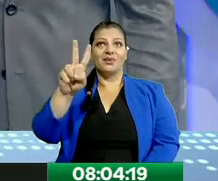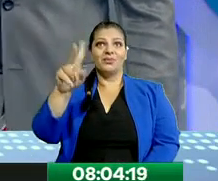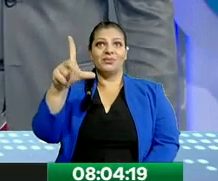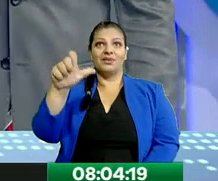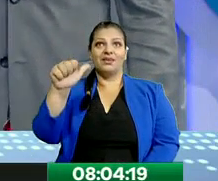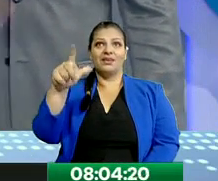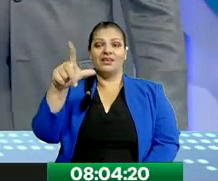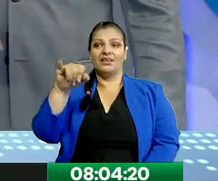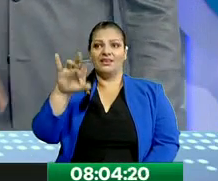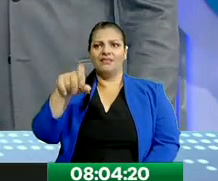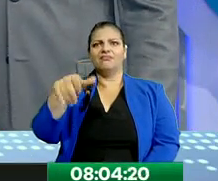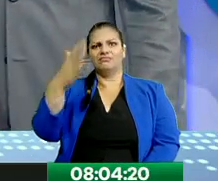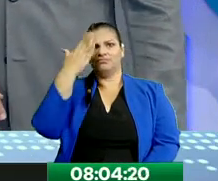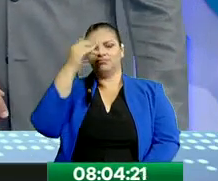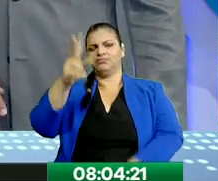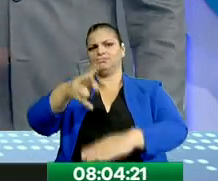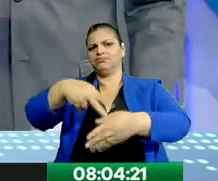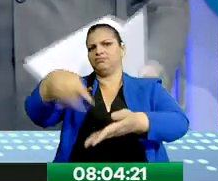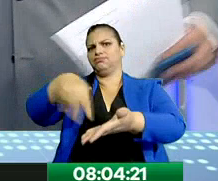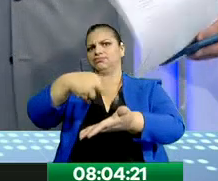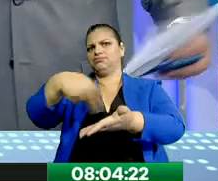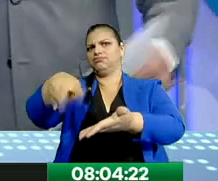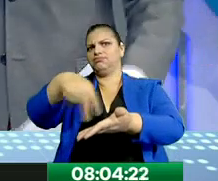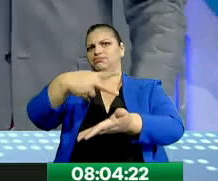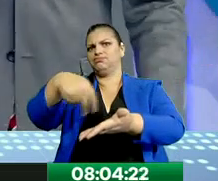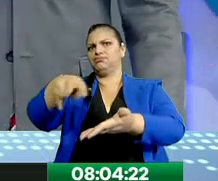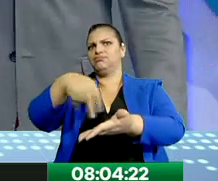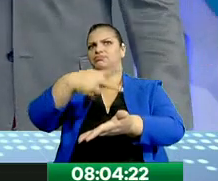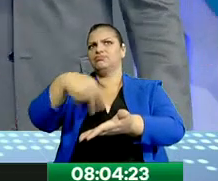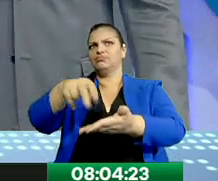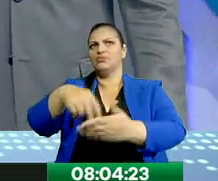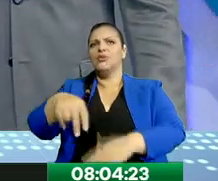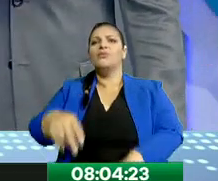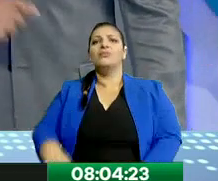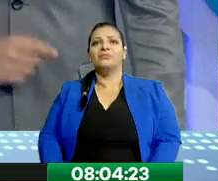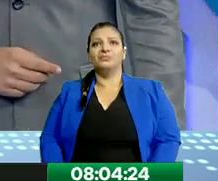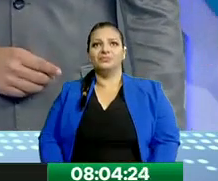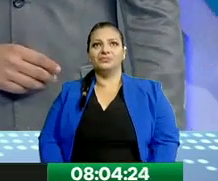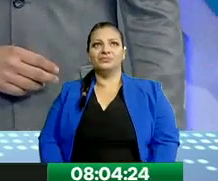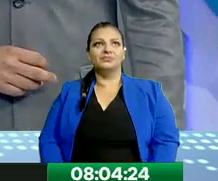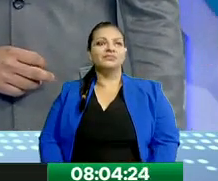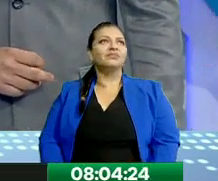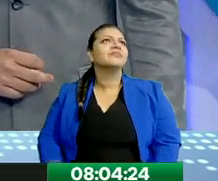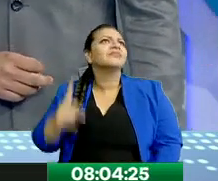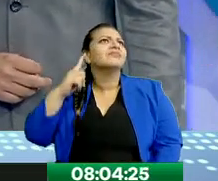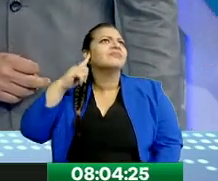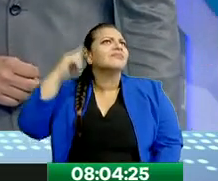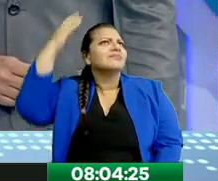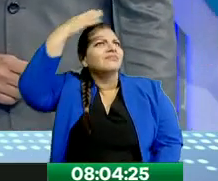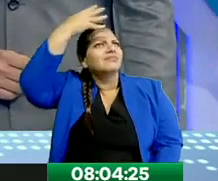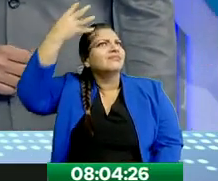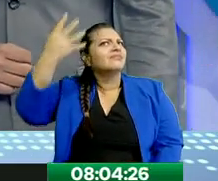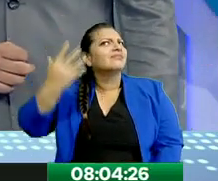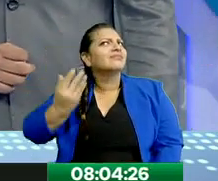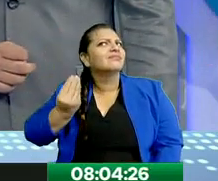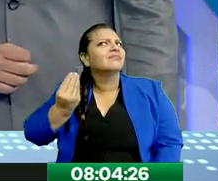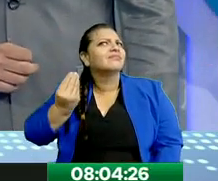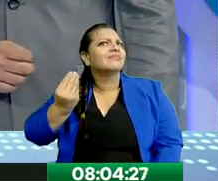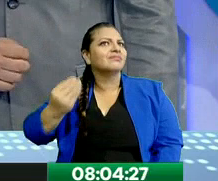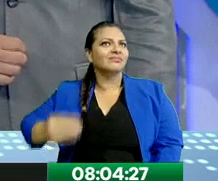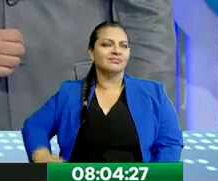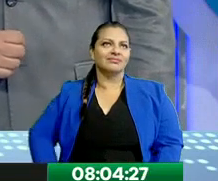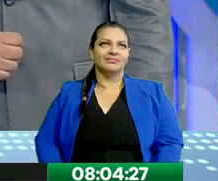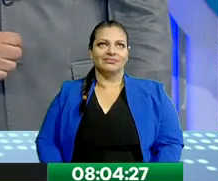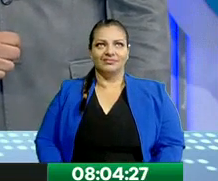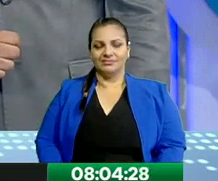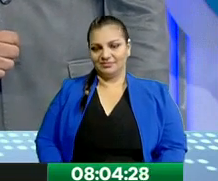trompo Eulalia. Debe marcar el paso muy bien. Pero no por su cuerpo, sino por cómo baila. Ya. Entonces yo le digo, a ninguno de esos artistas